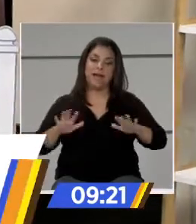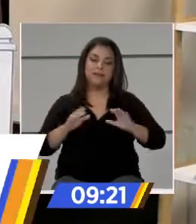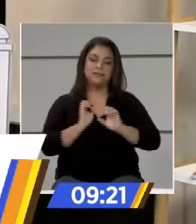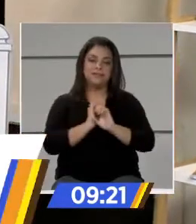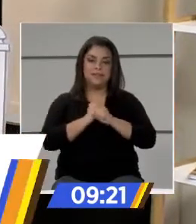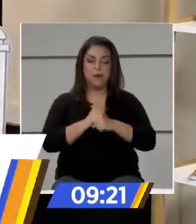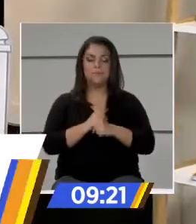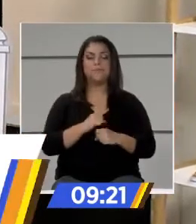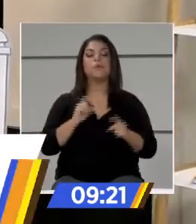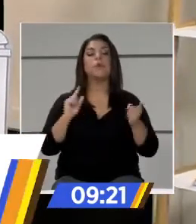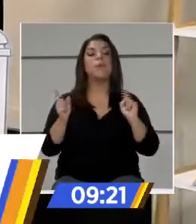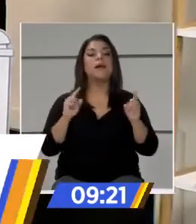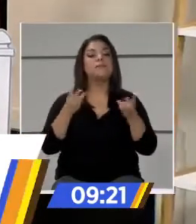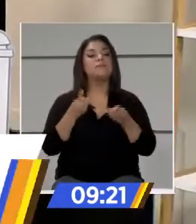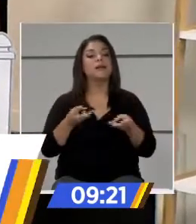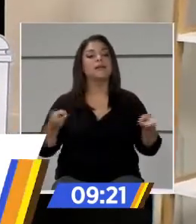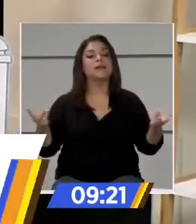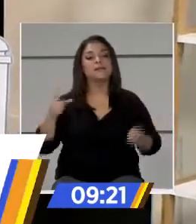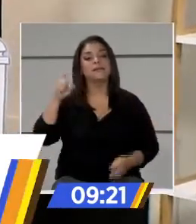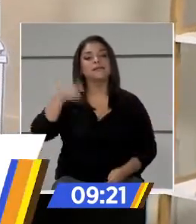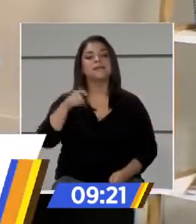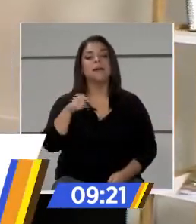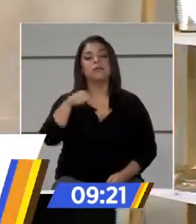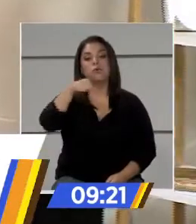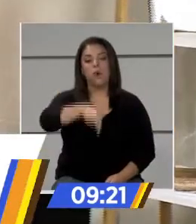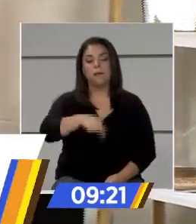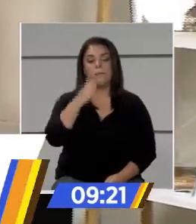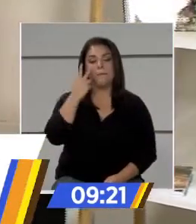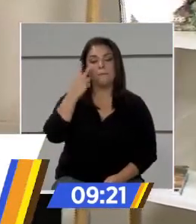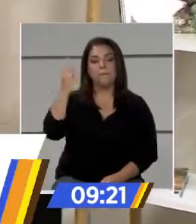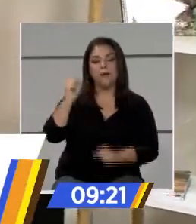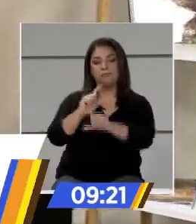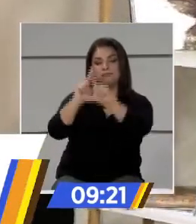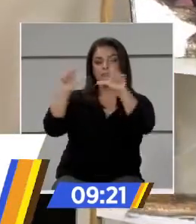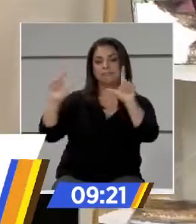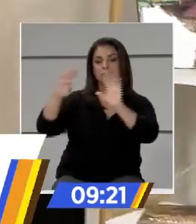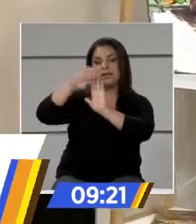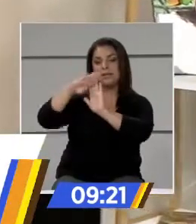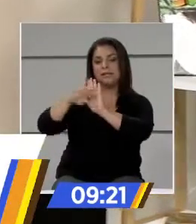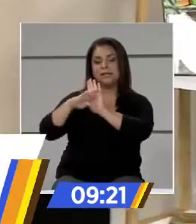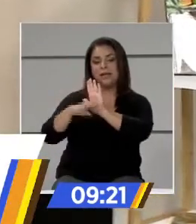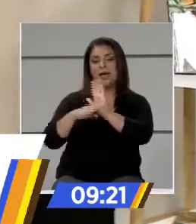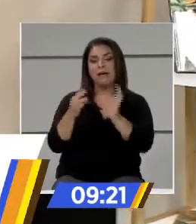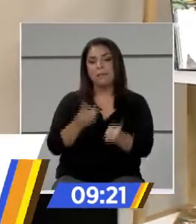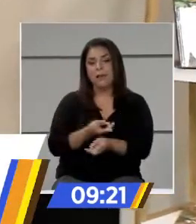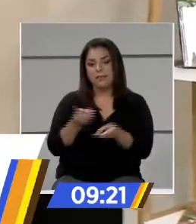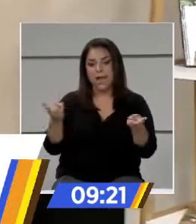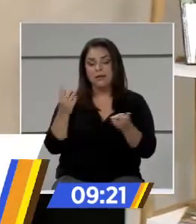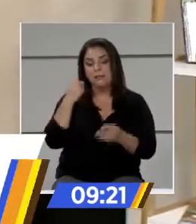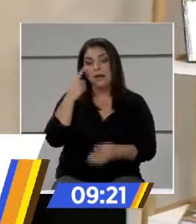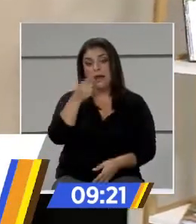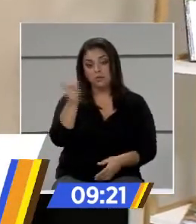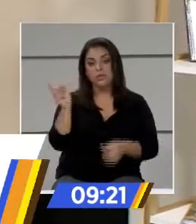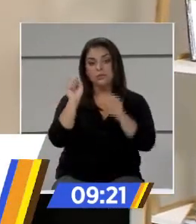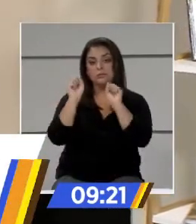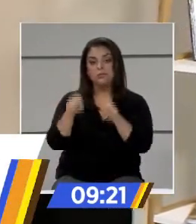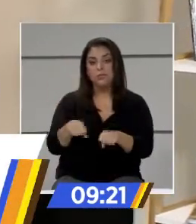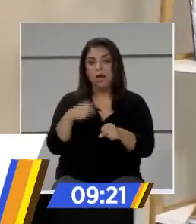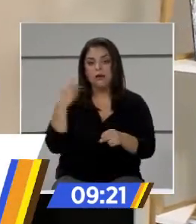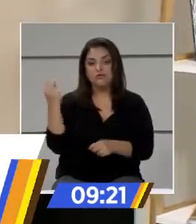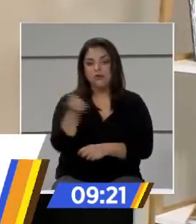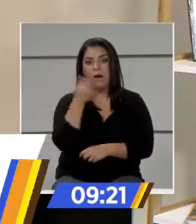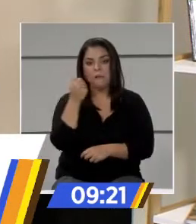¿Qué materiales vamos a necesitar hoy? Vamos a irnos entonces a la lista de materiales para que ustedes salgan corriendo ahí